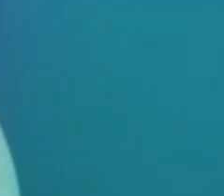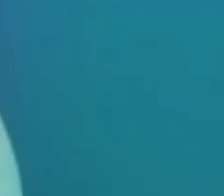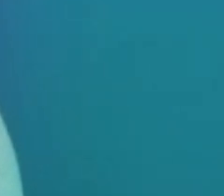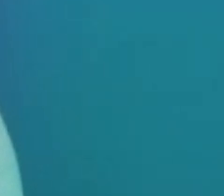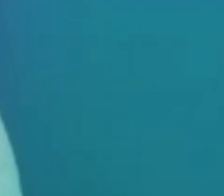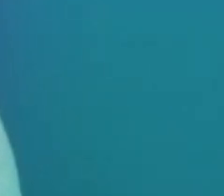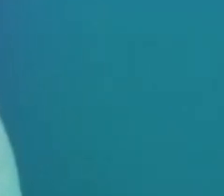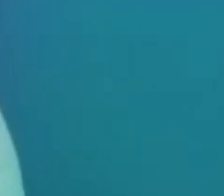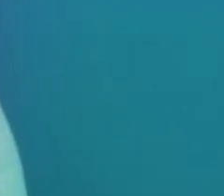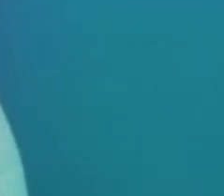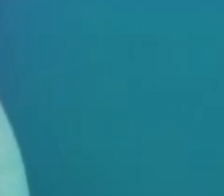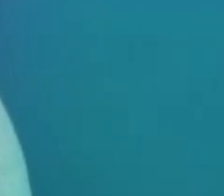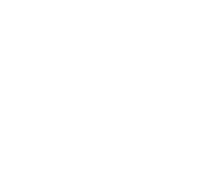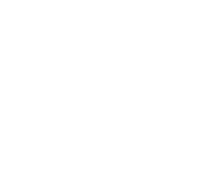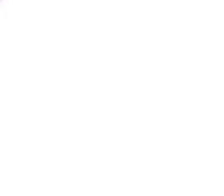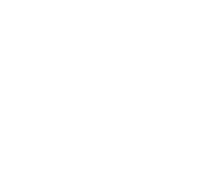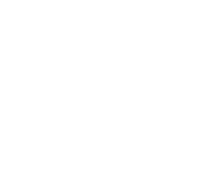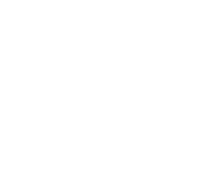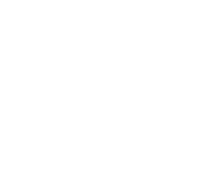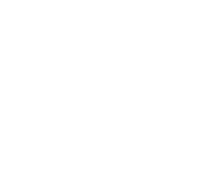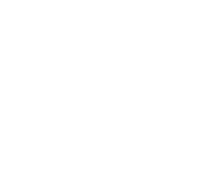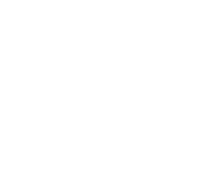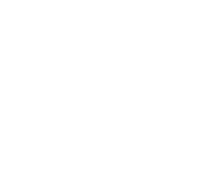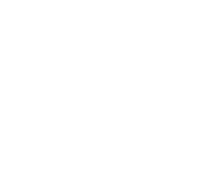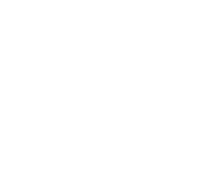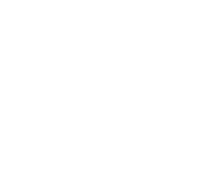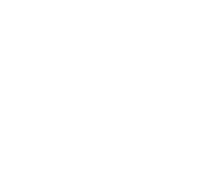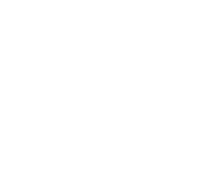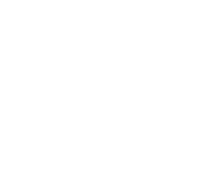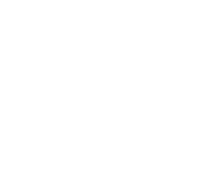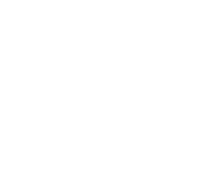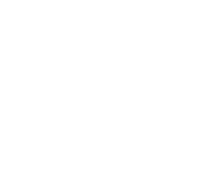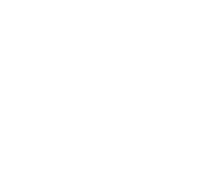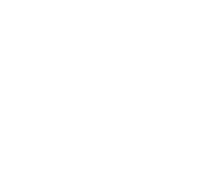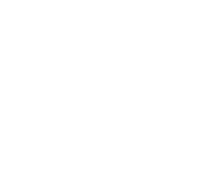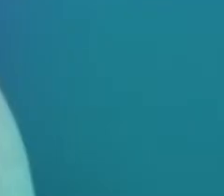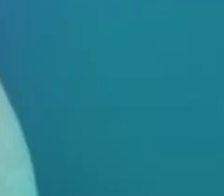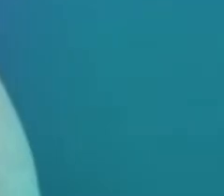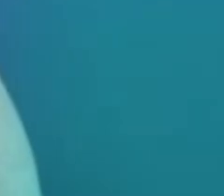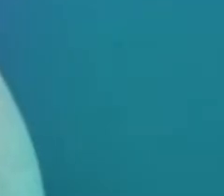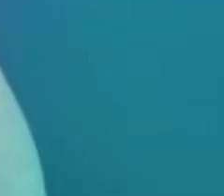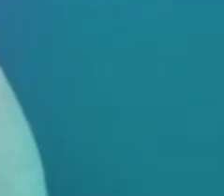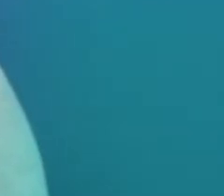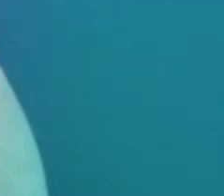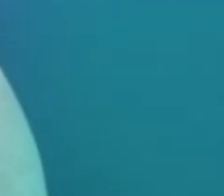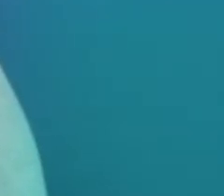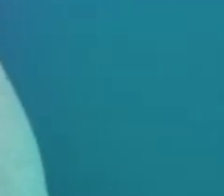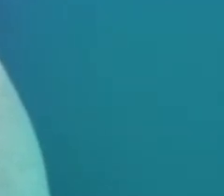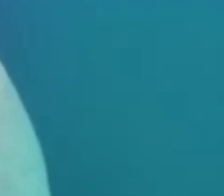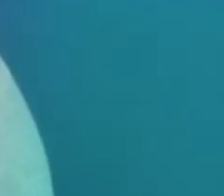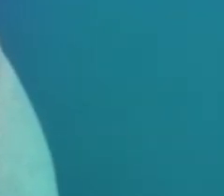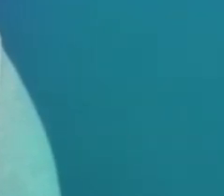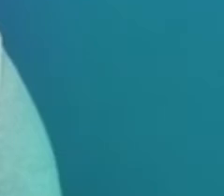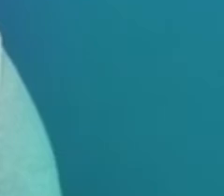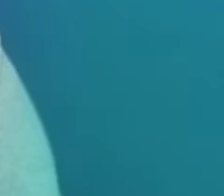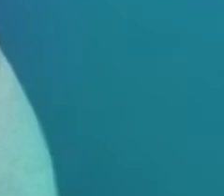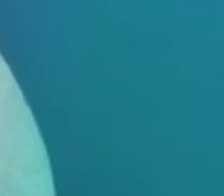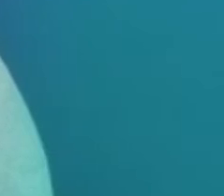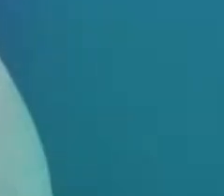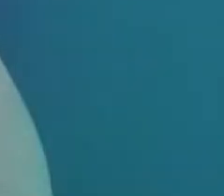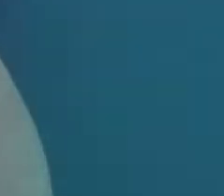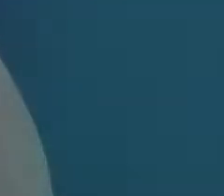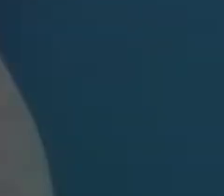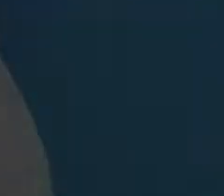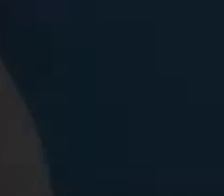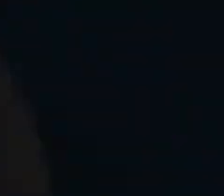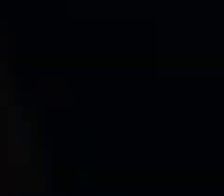13 y diseñar la parrilla. Porque yo vivo la vida como quiera. Y lo más importante, estoy a cargo de mi